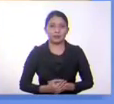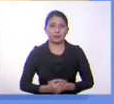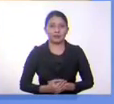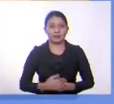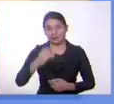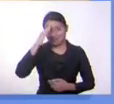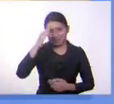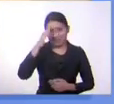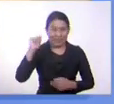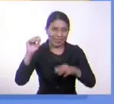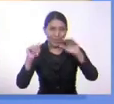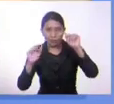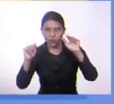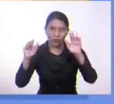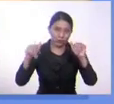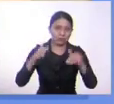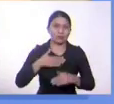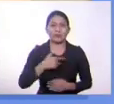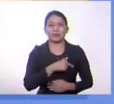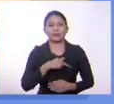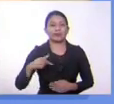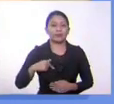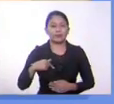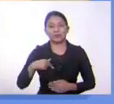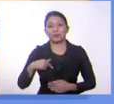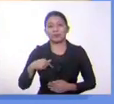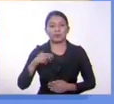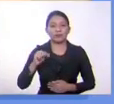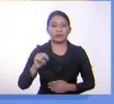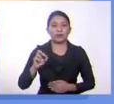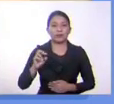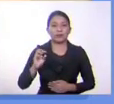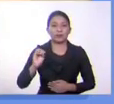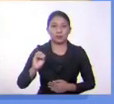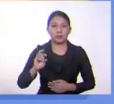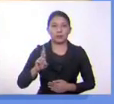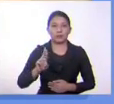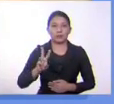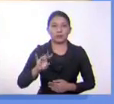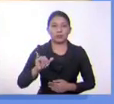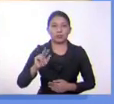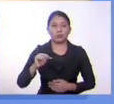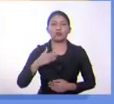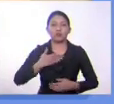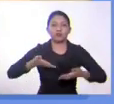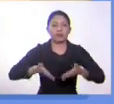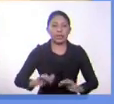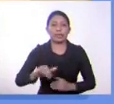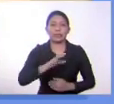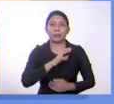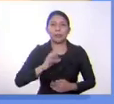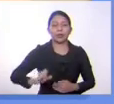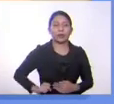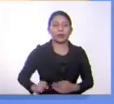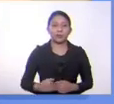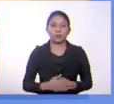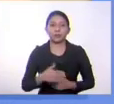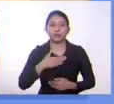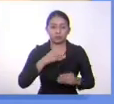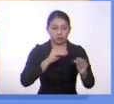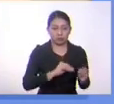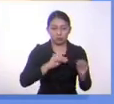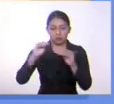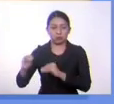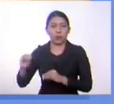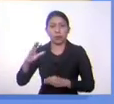Hola, saludos. Mi nombre es Norwin Herrera. Soy salvadoreño que migró a Estados